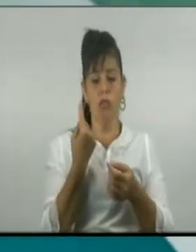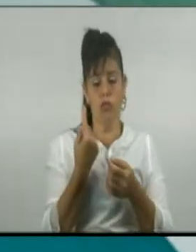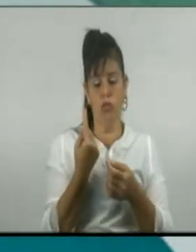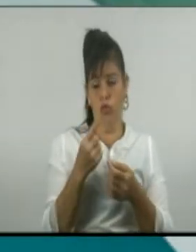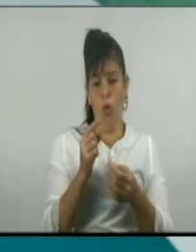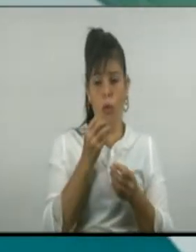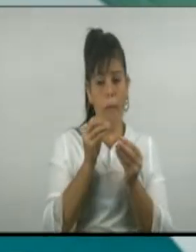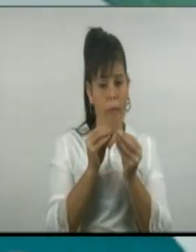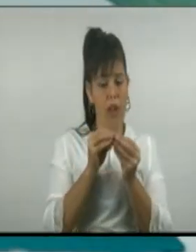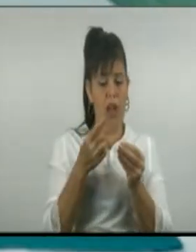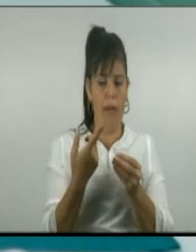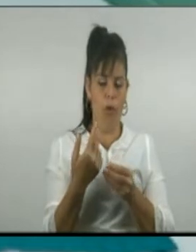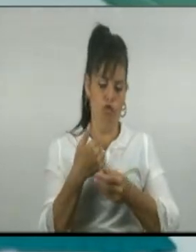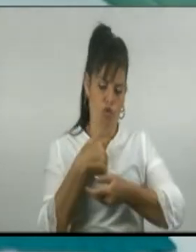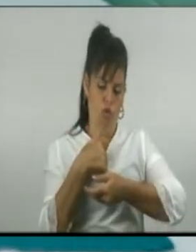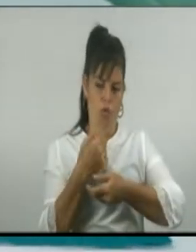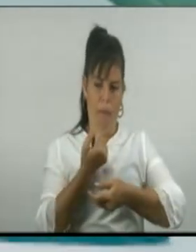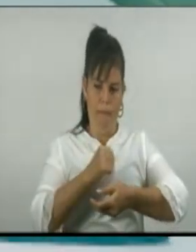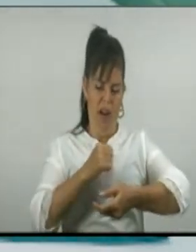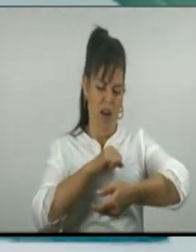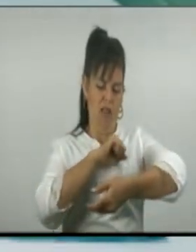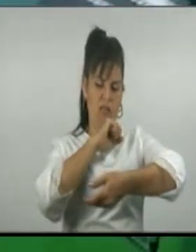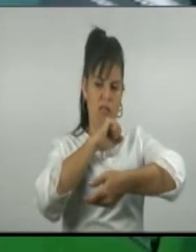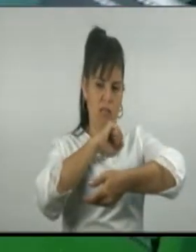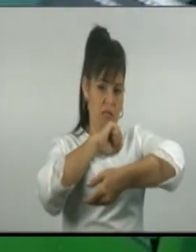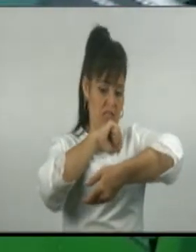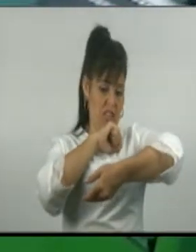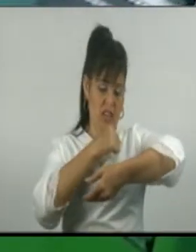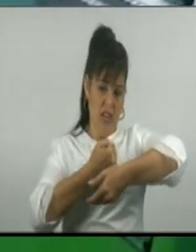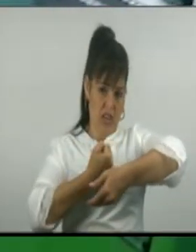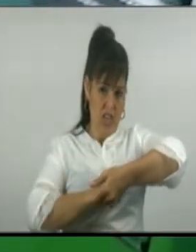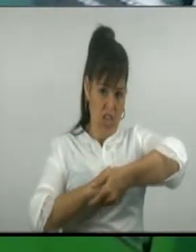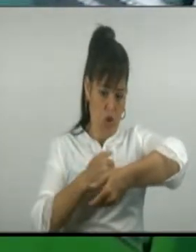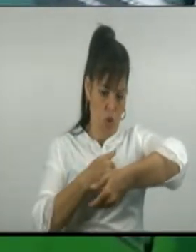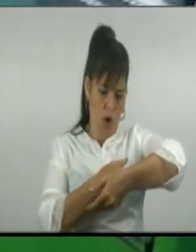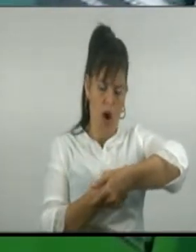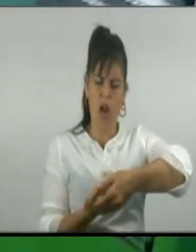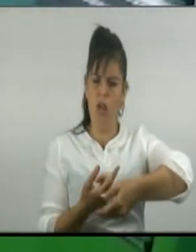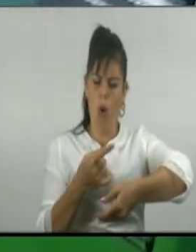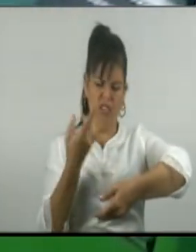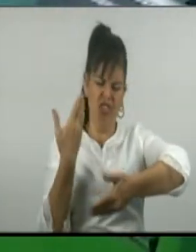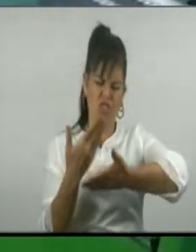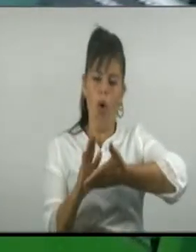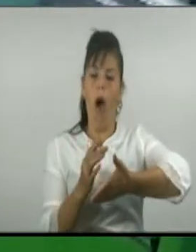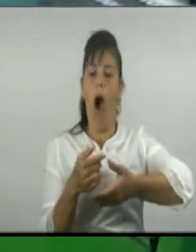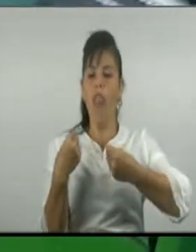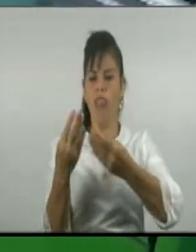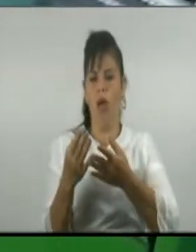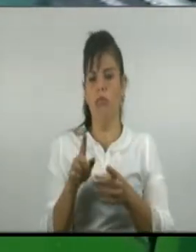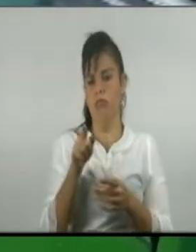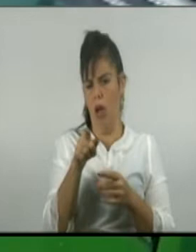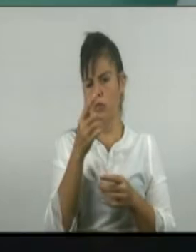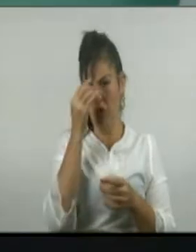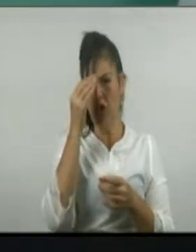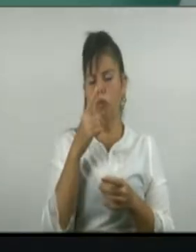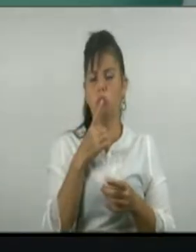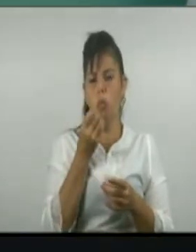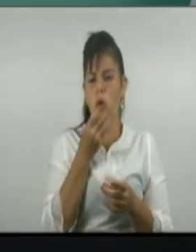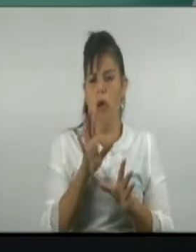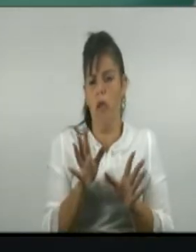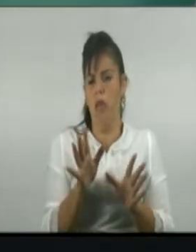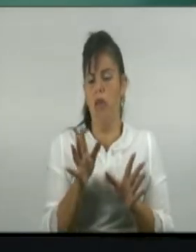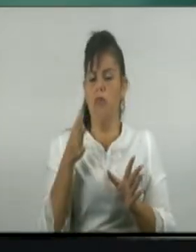un banco de leche materna sólo tiene sentido si se enmarca en una sociedad que apoya y promociona la